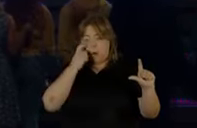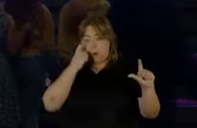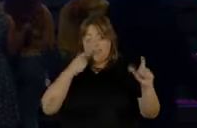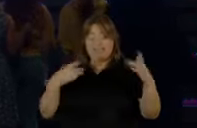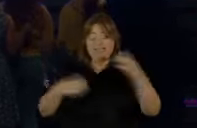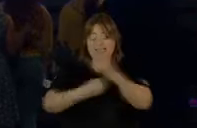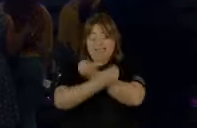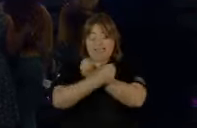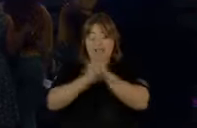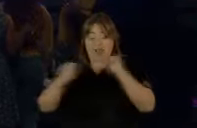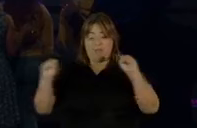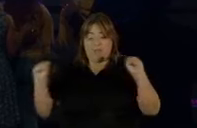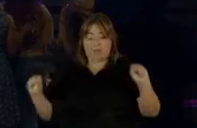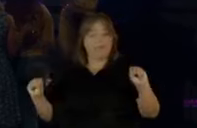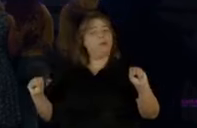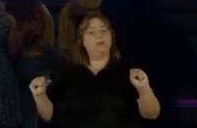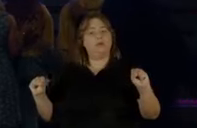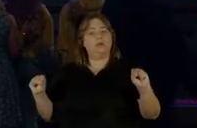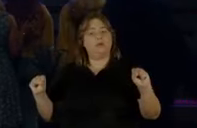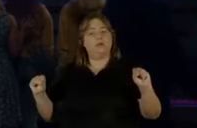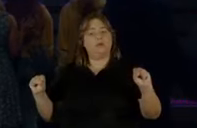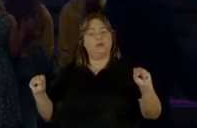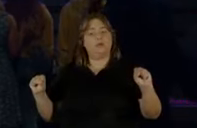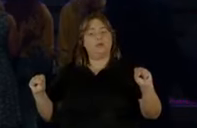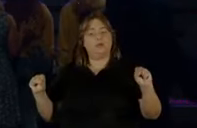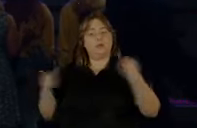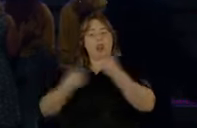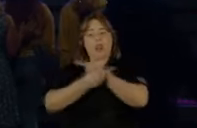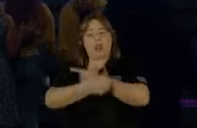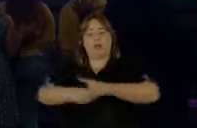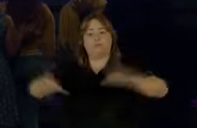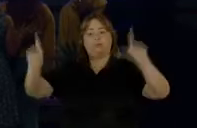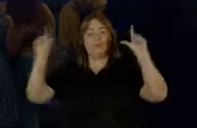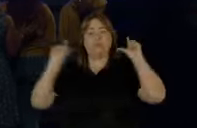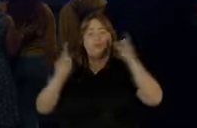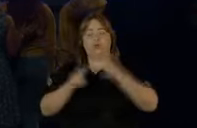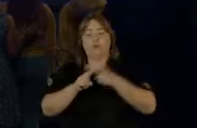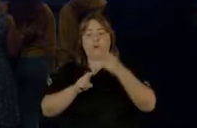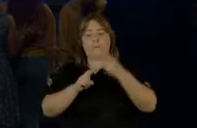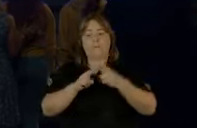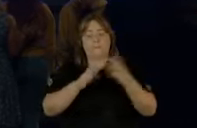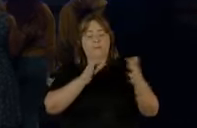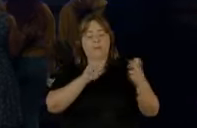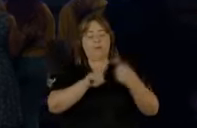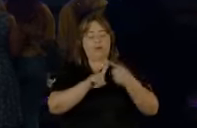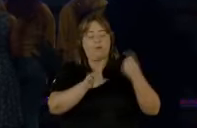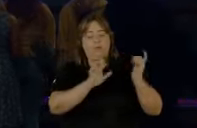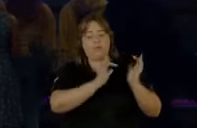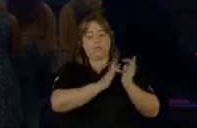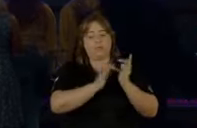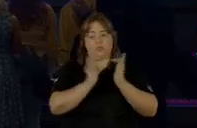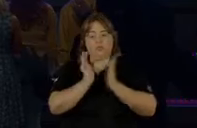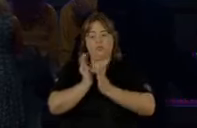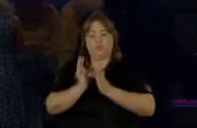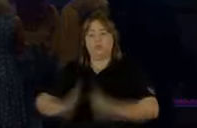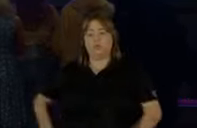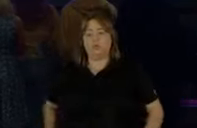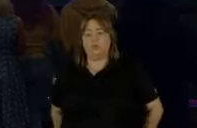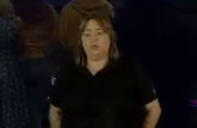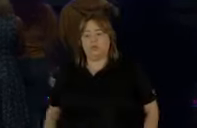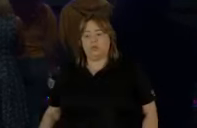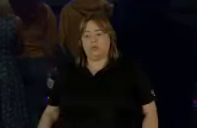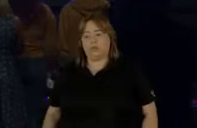salvo y me declaro hijo en el nombre de Jesús. Mi